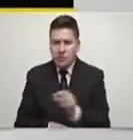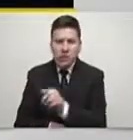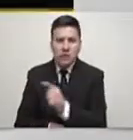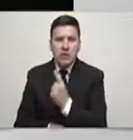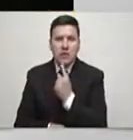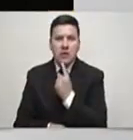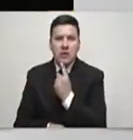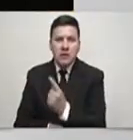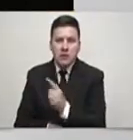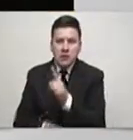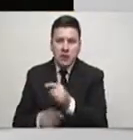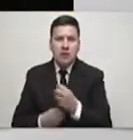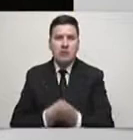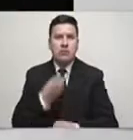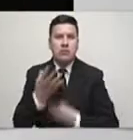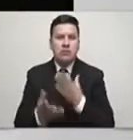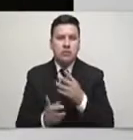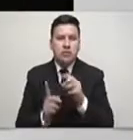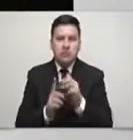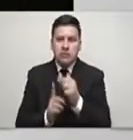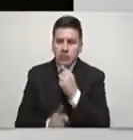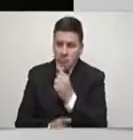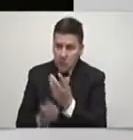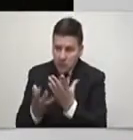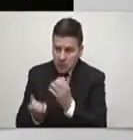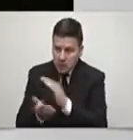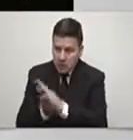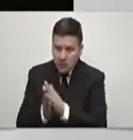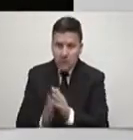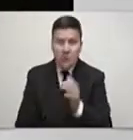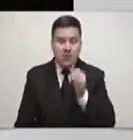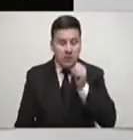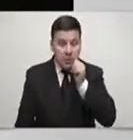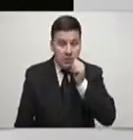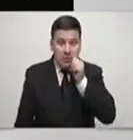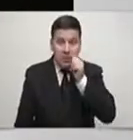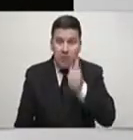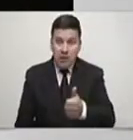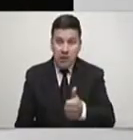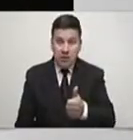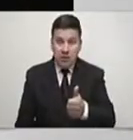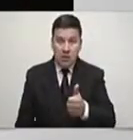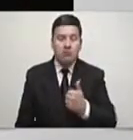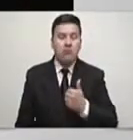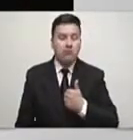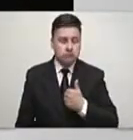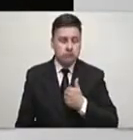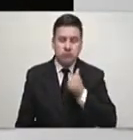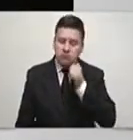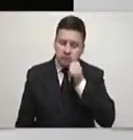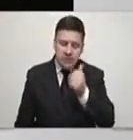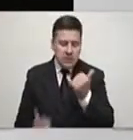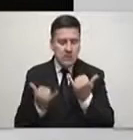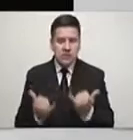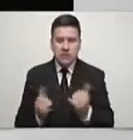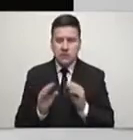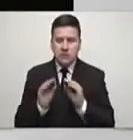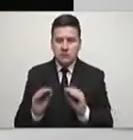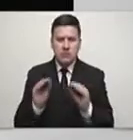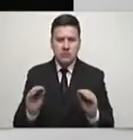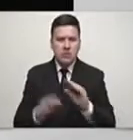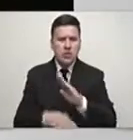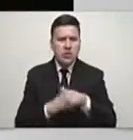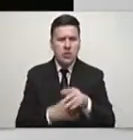lo han dicho expresamente mañana mismo convocar a todas las fuerzas